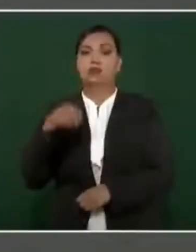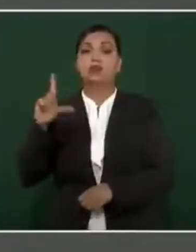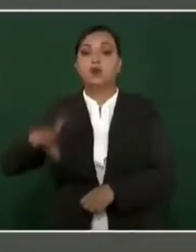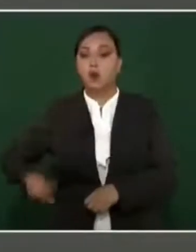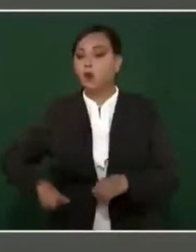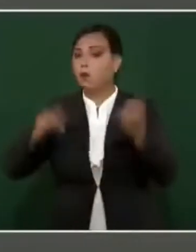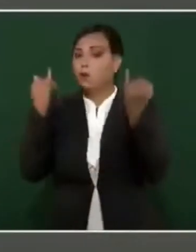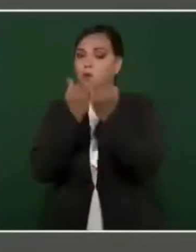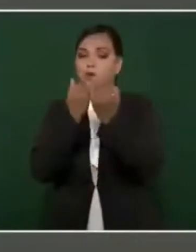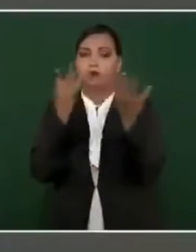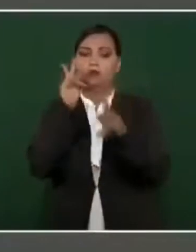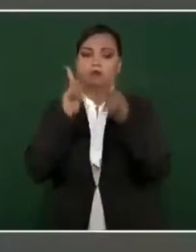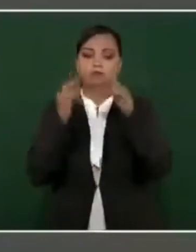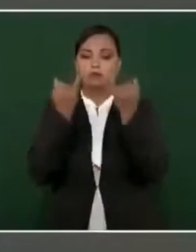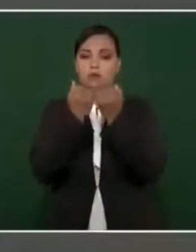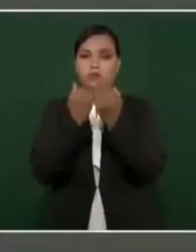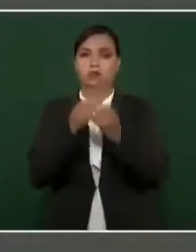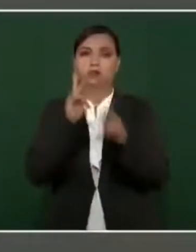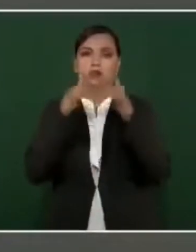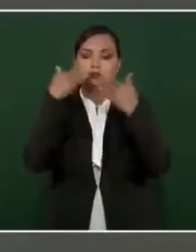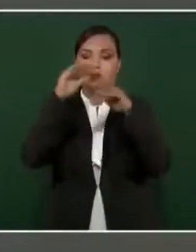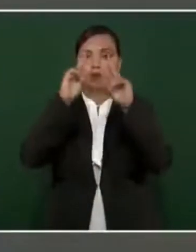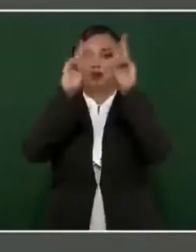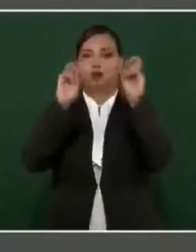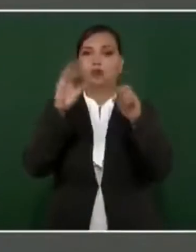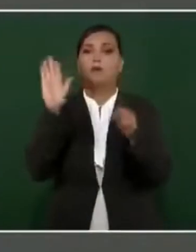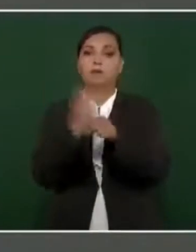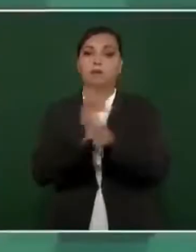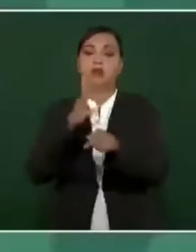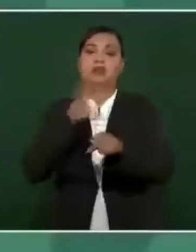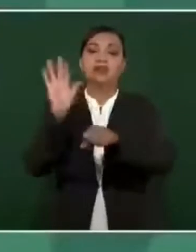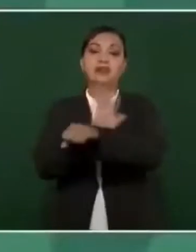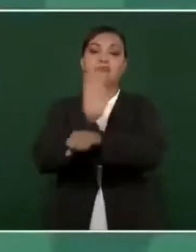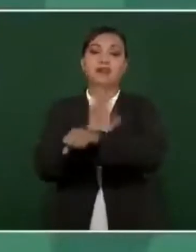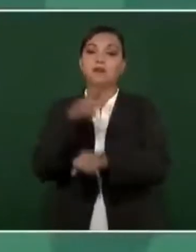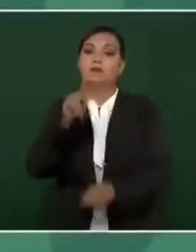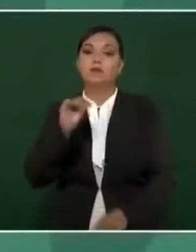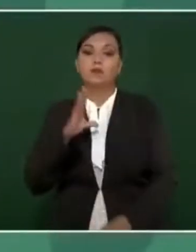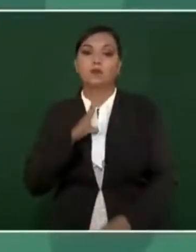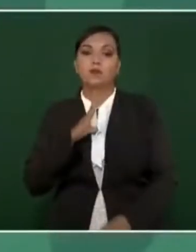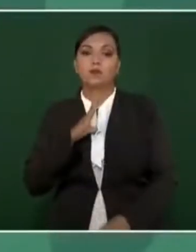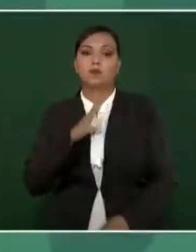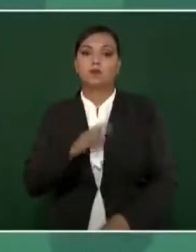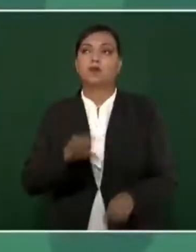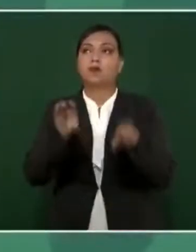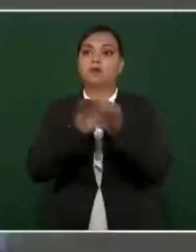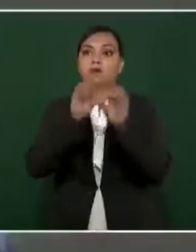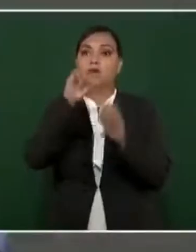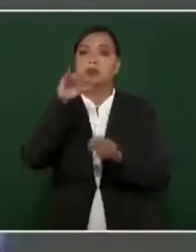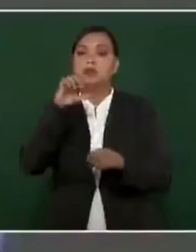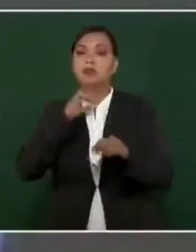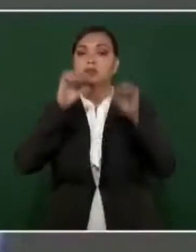hay líneas de transmisión, hacen falta. Y todo esto,